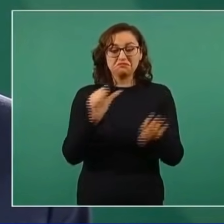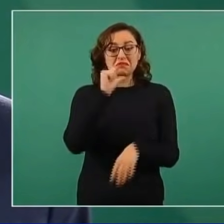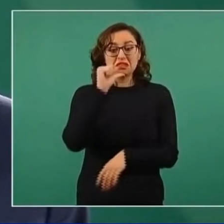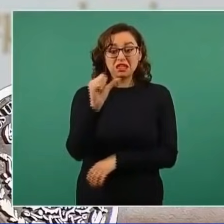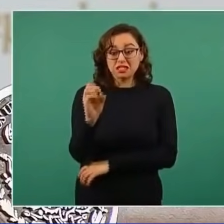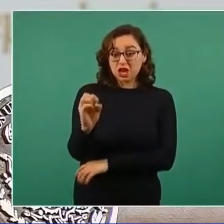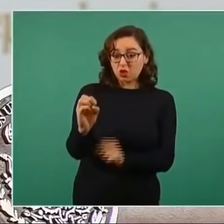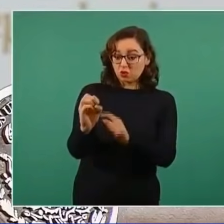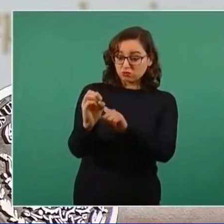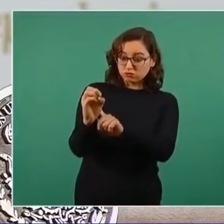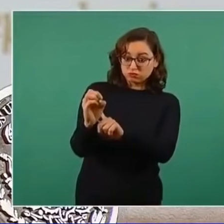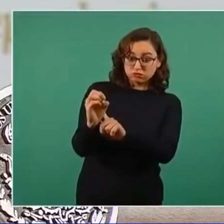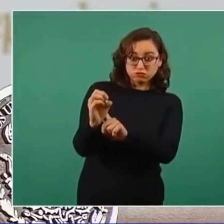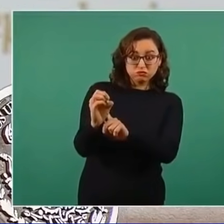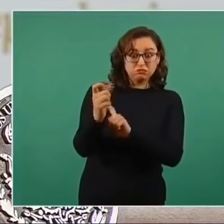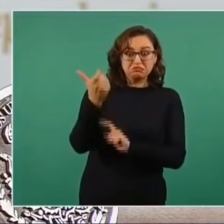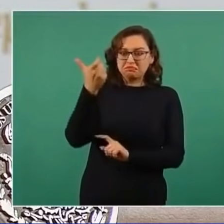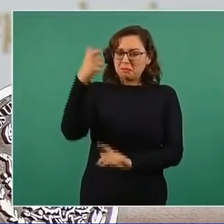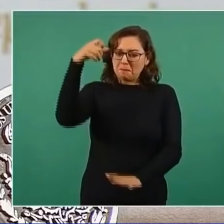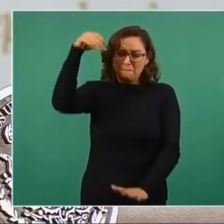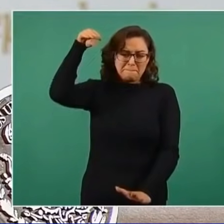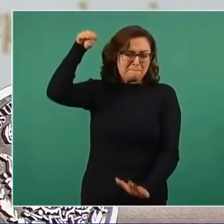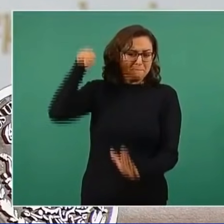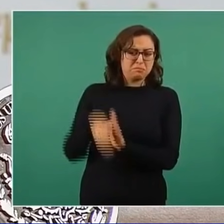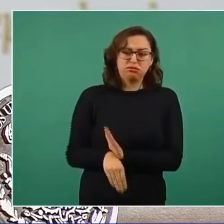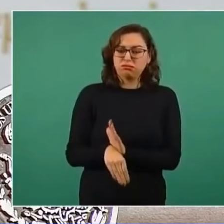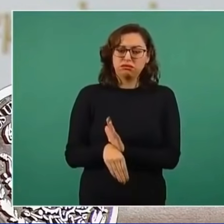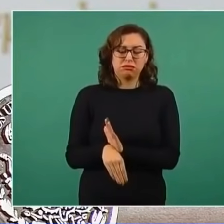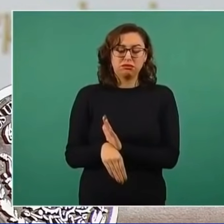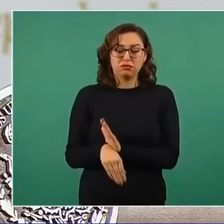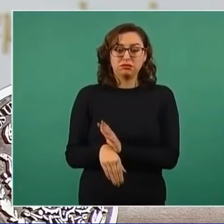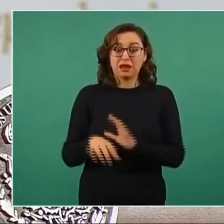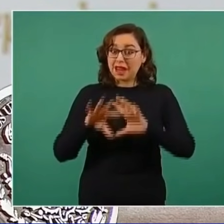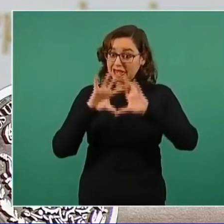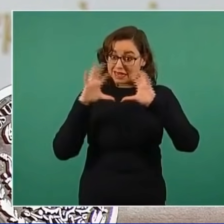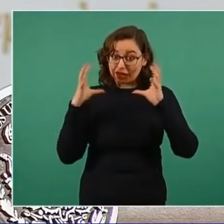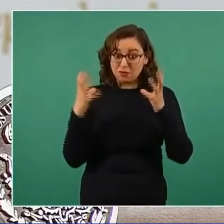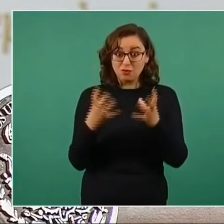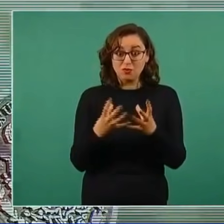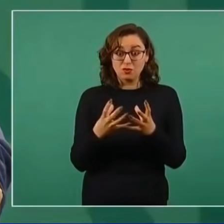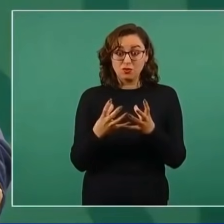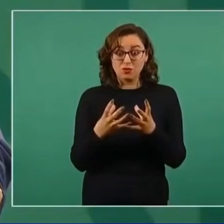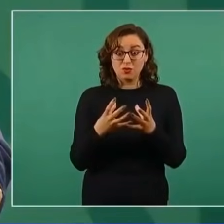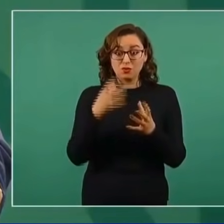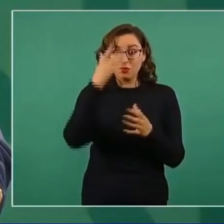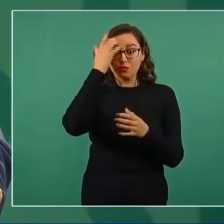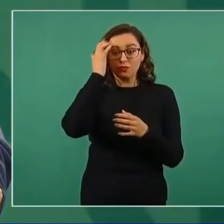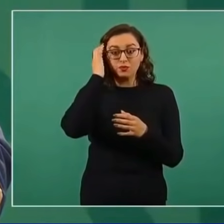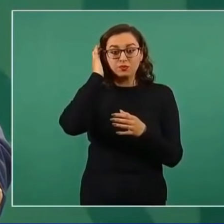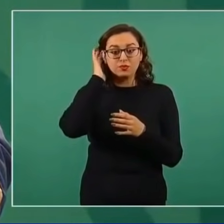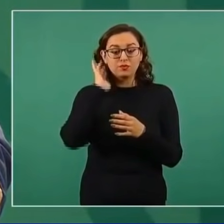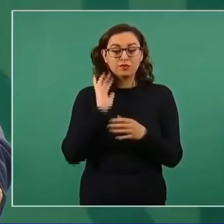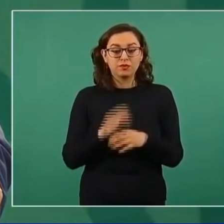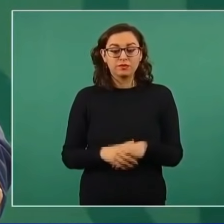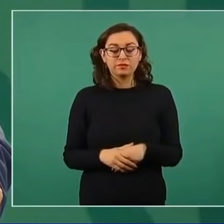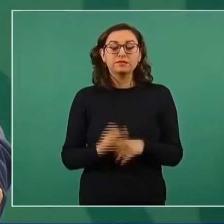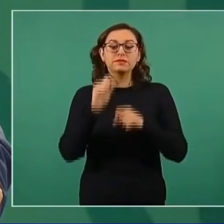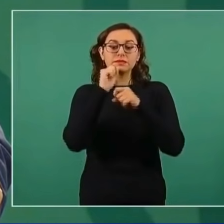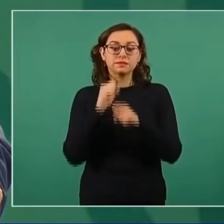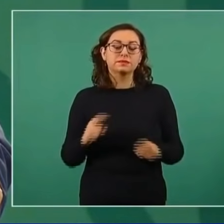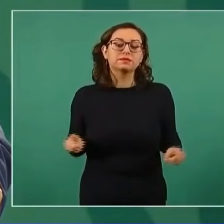acuerdan, se cayó el precio del petróleo. Y no solo eso, se cayó el